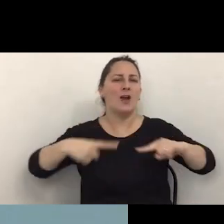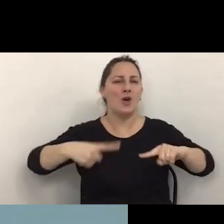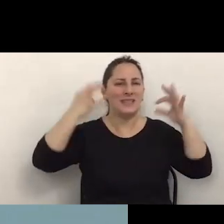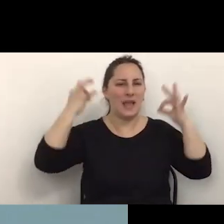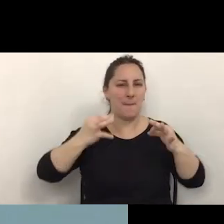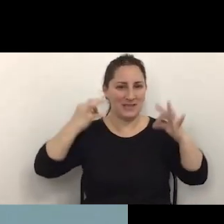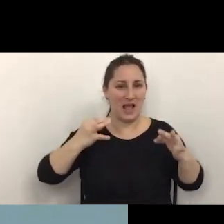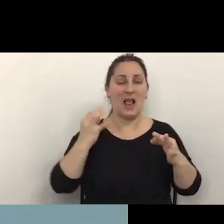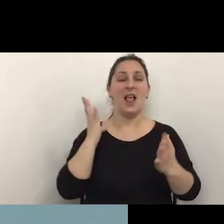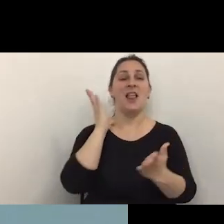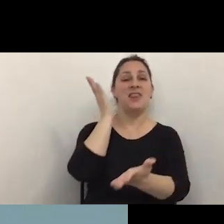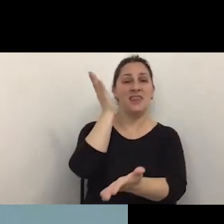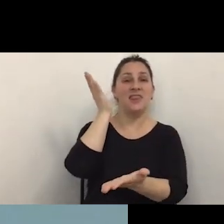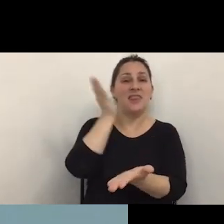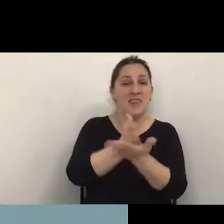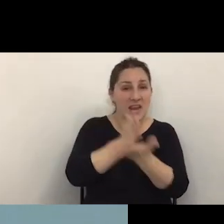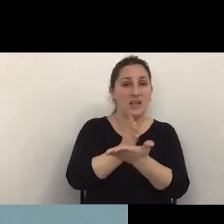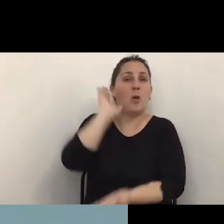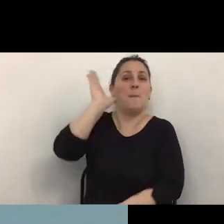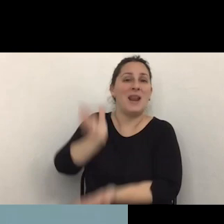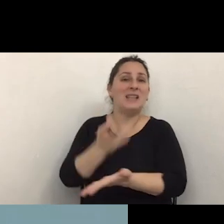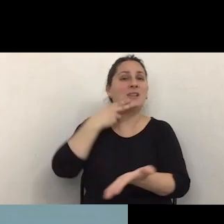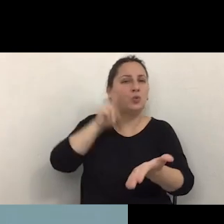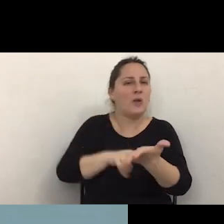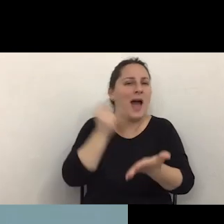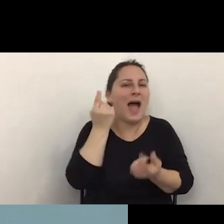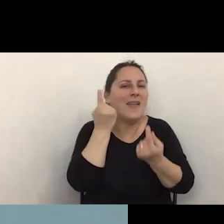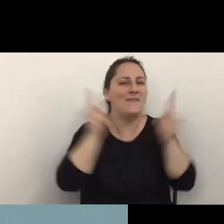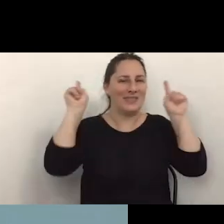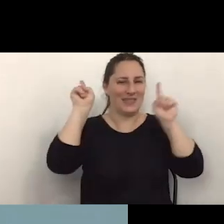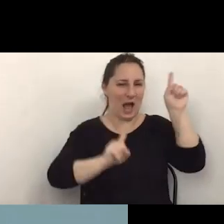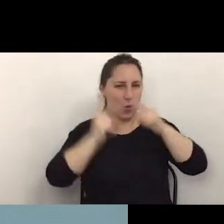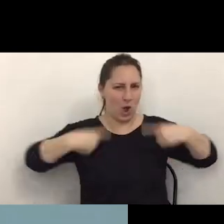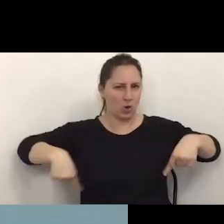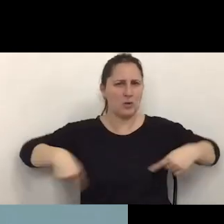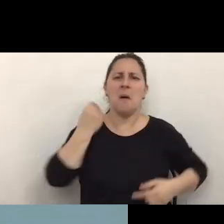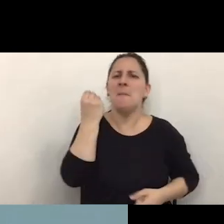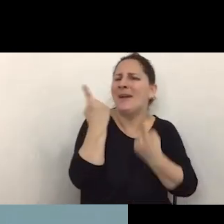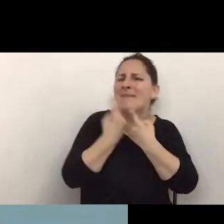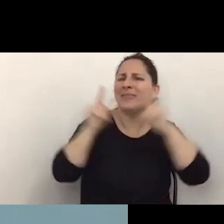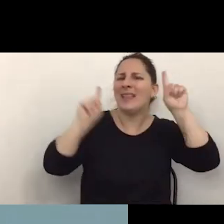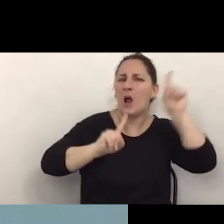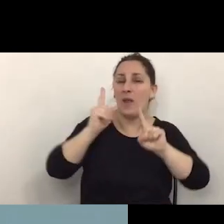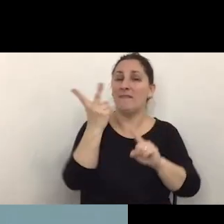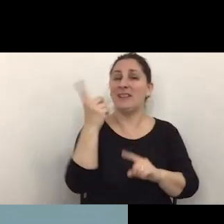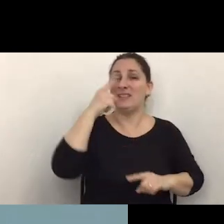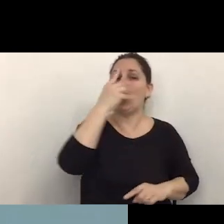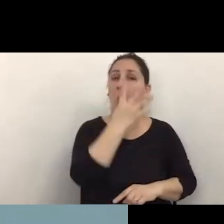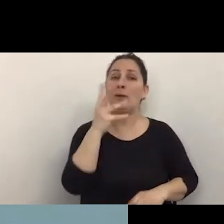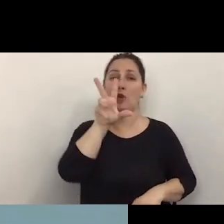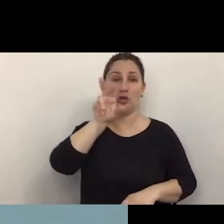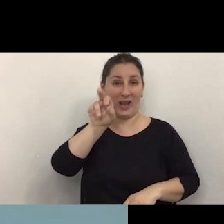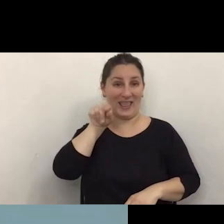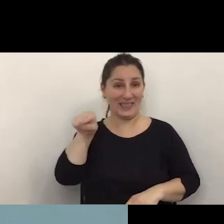derecho penal tributario tiene particularidades. ¿Y particularidades por qué? ya en la 27430,